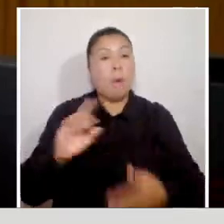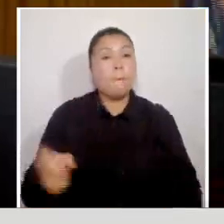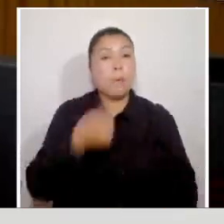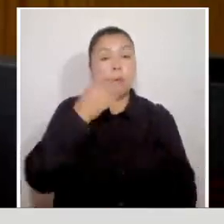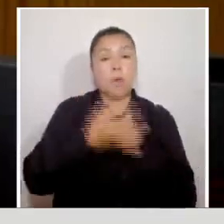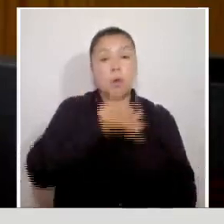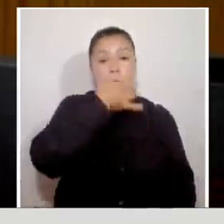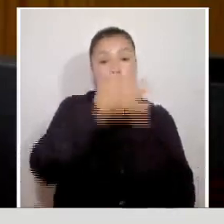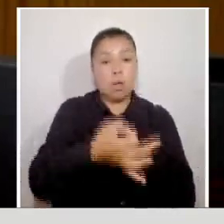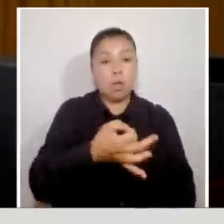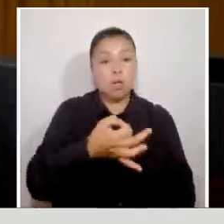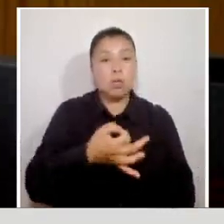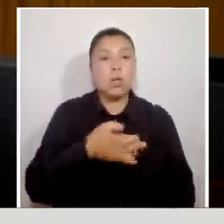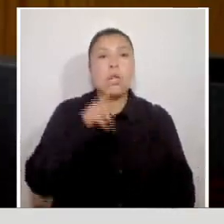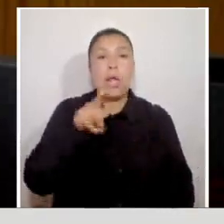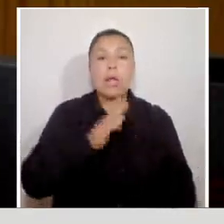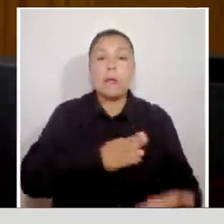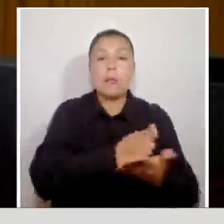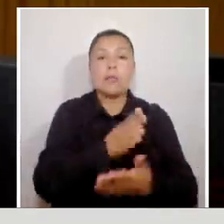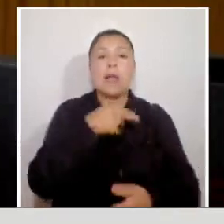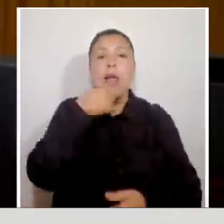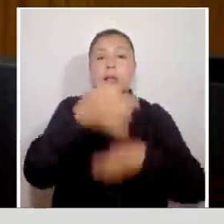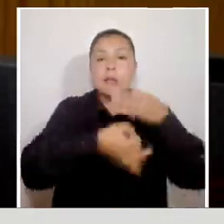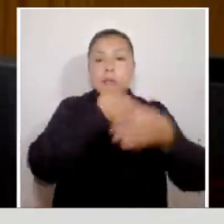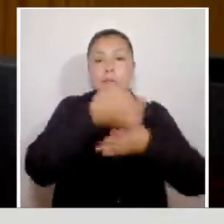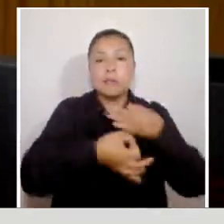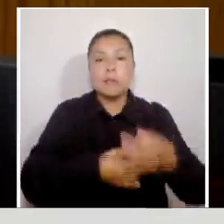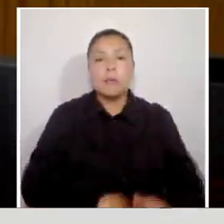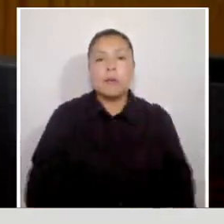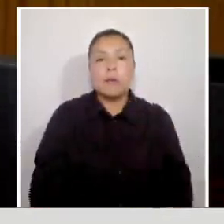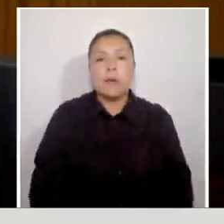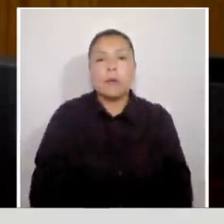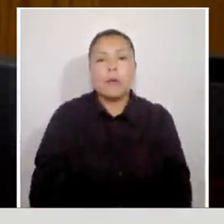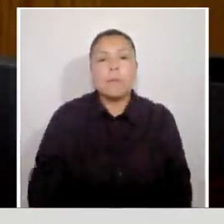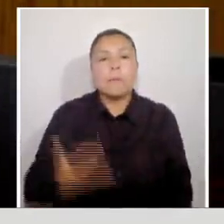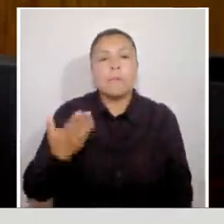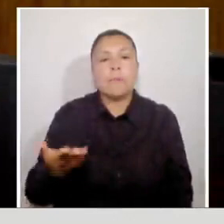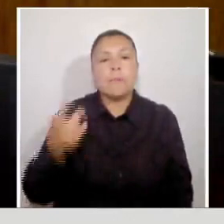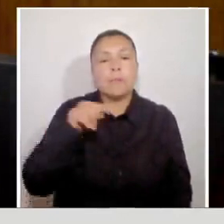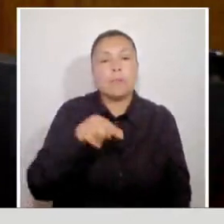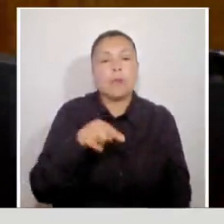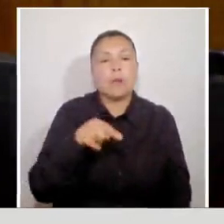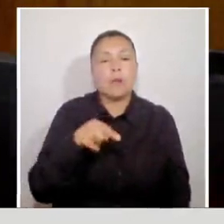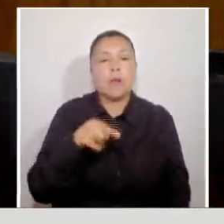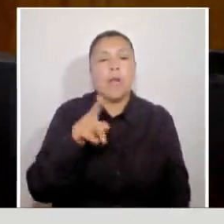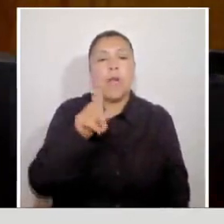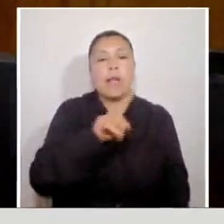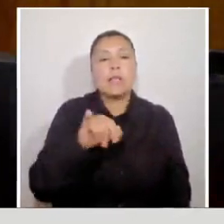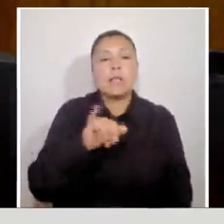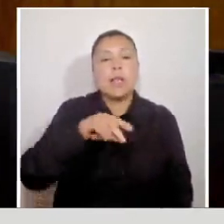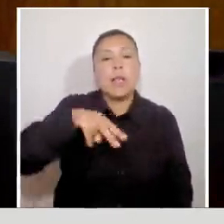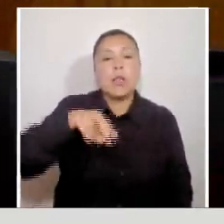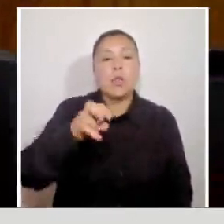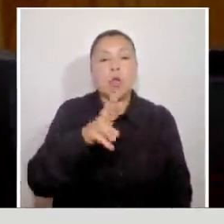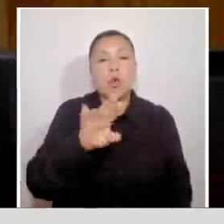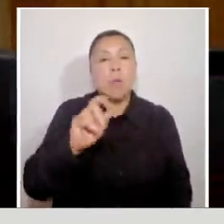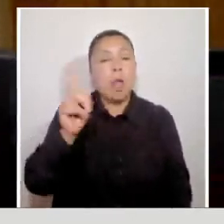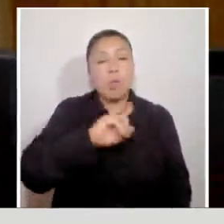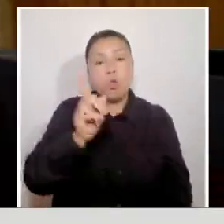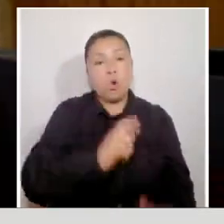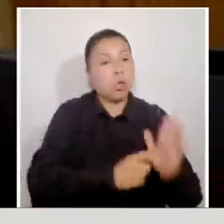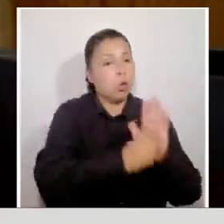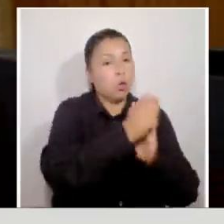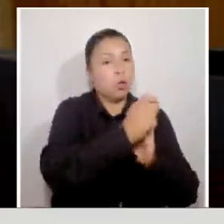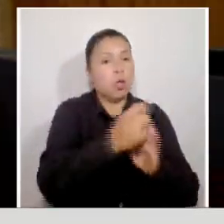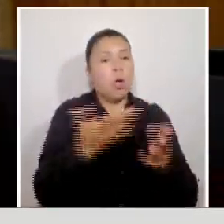de allí quiero partir esta intervención Es que este es un síndrome no reconocido por